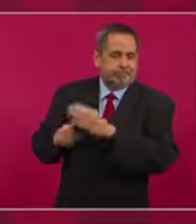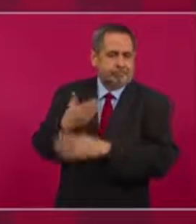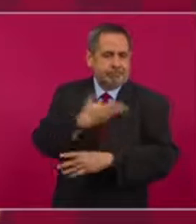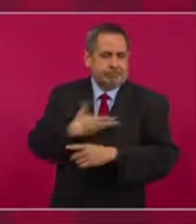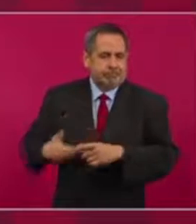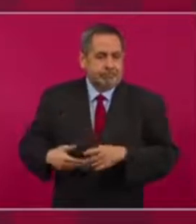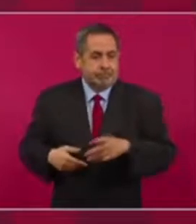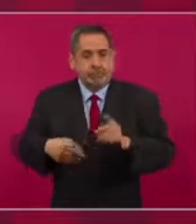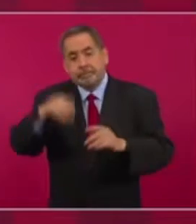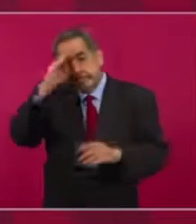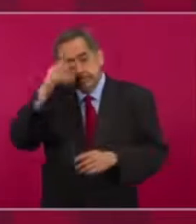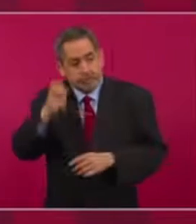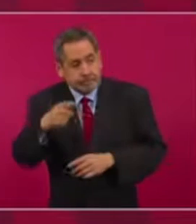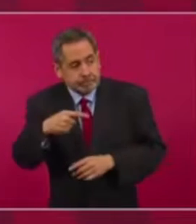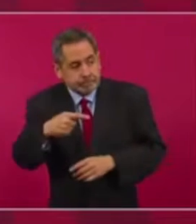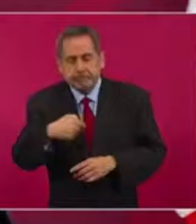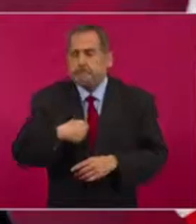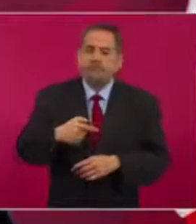Pensaron eso.